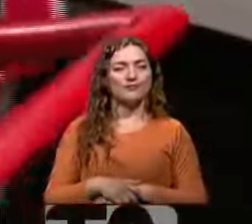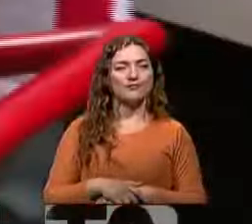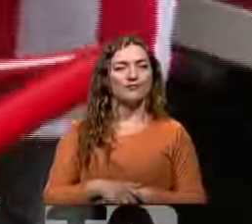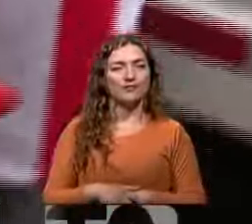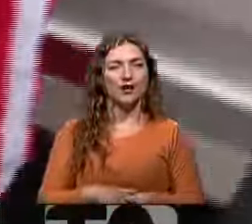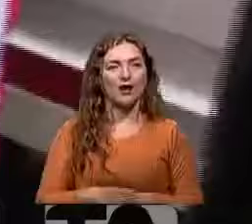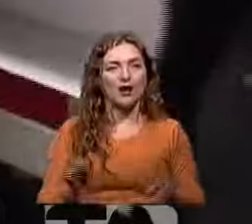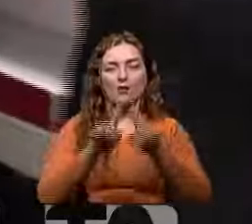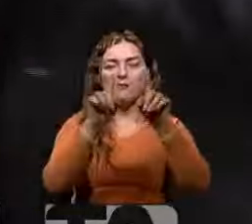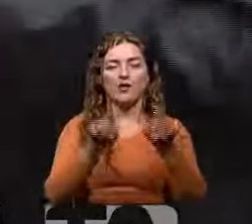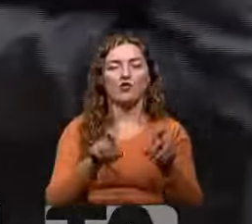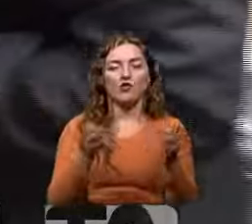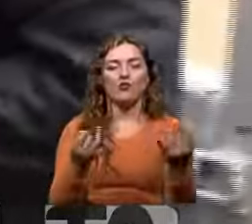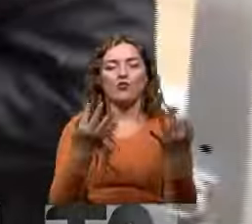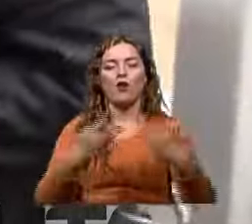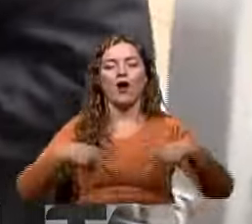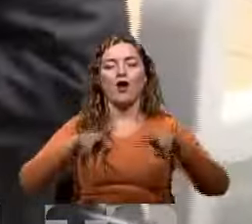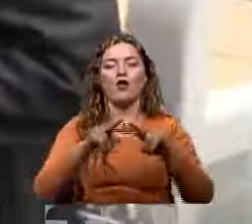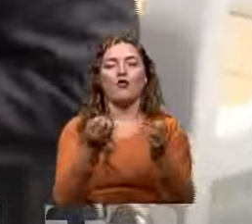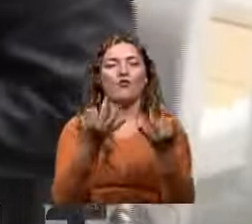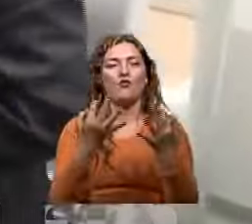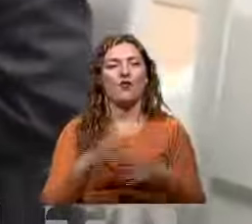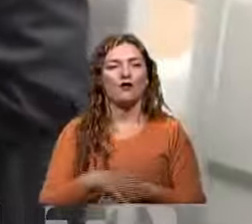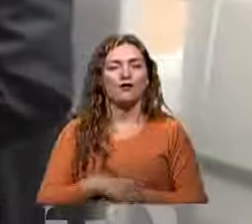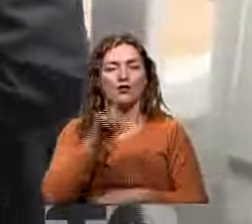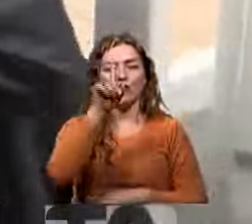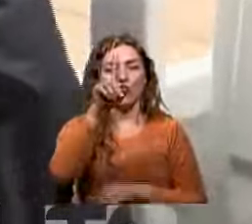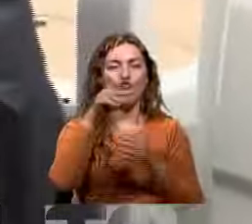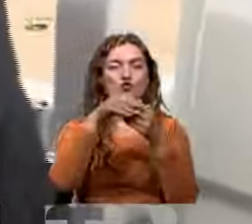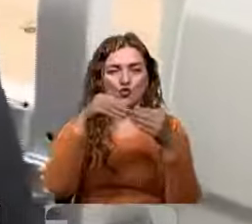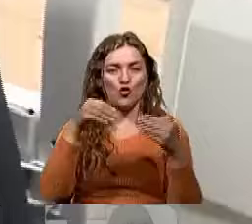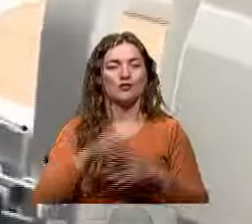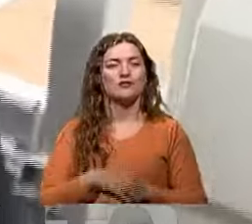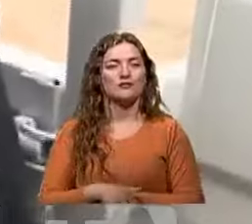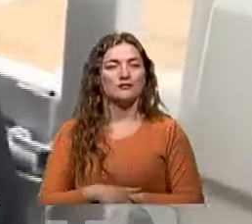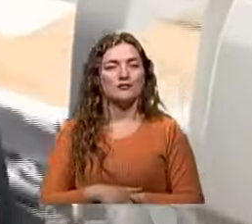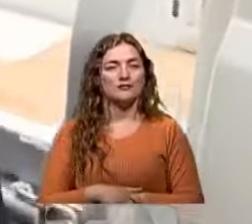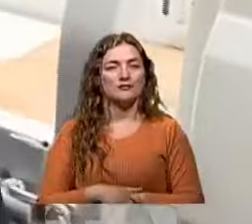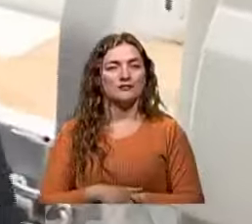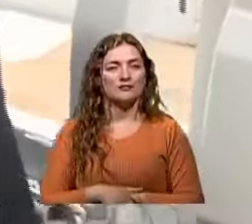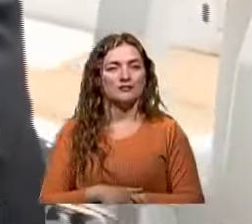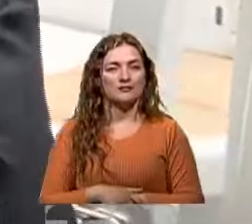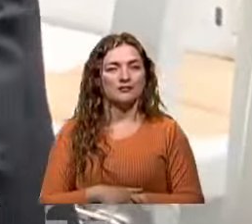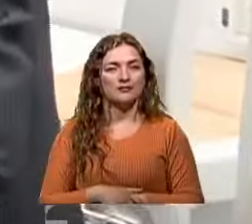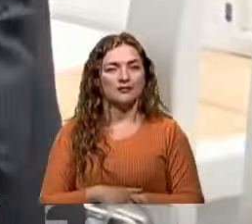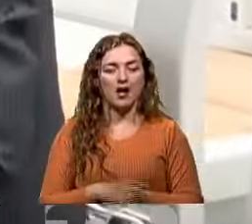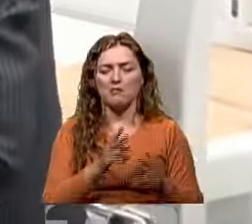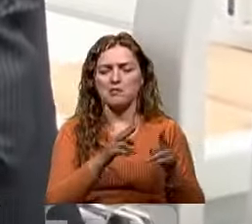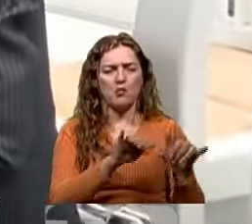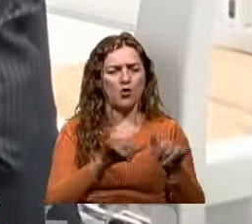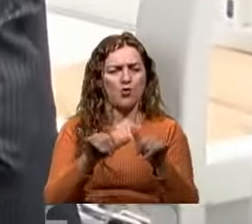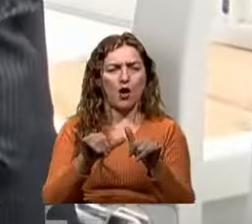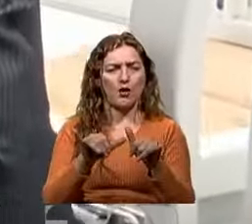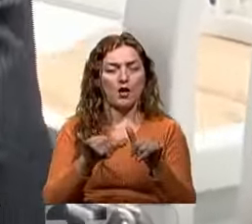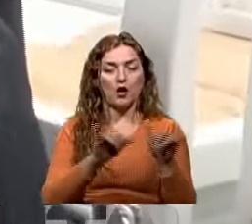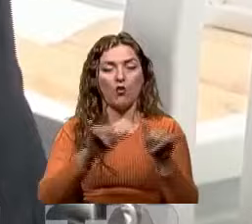pregunta que todos queremos saber, ¿cuánto cuesta? $1. ¿Un dolarito? $1. Bueno. Y es la misma cantidad que le entregan